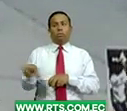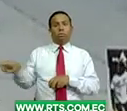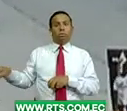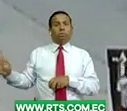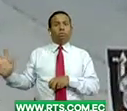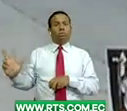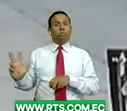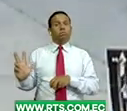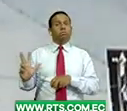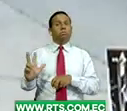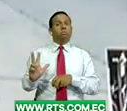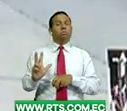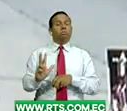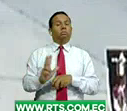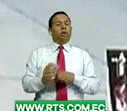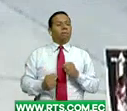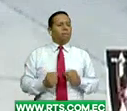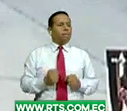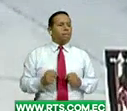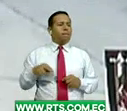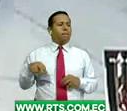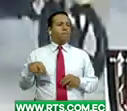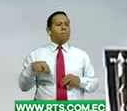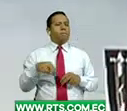la vía.